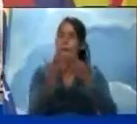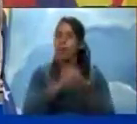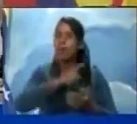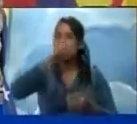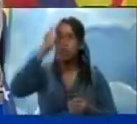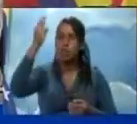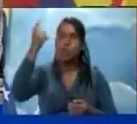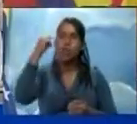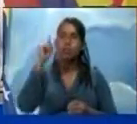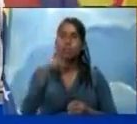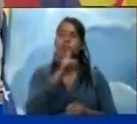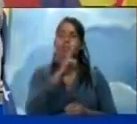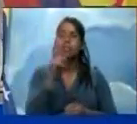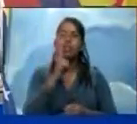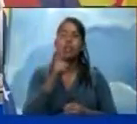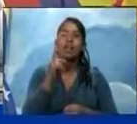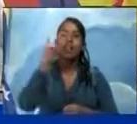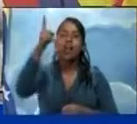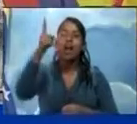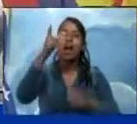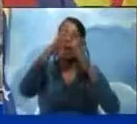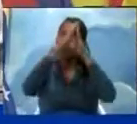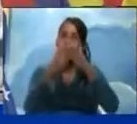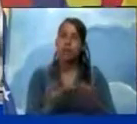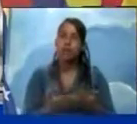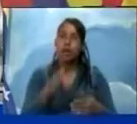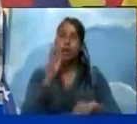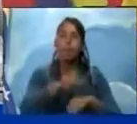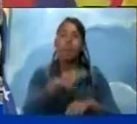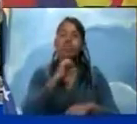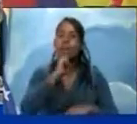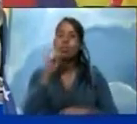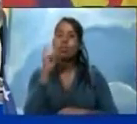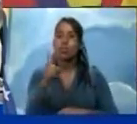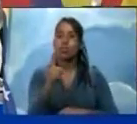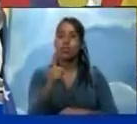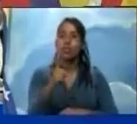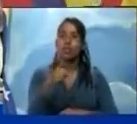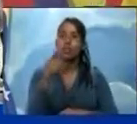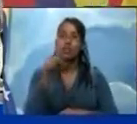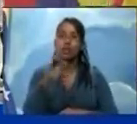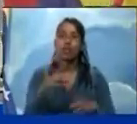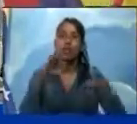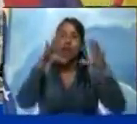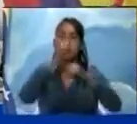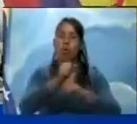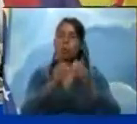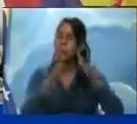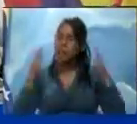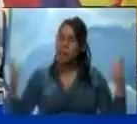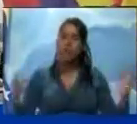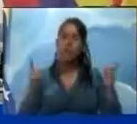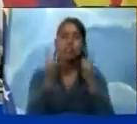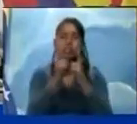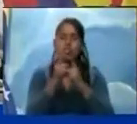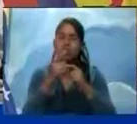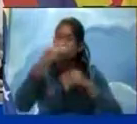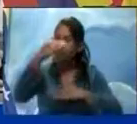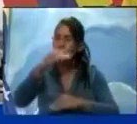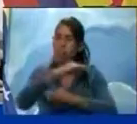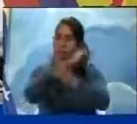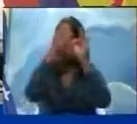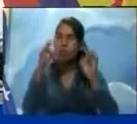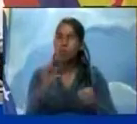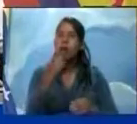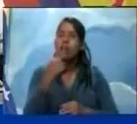de Dios. Por eso se llama la Biblia, porque es una sola. Que usted la compre grandota, que la compre chiquita, que la